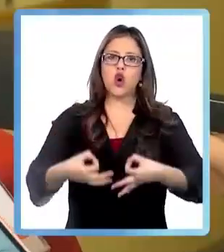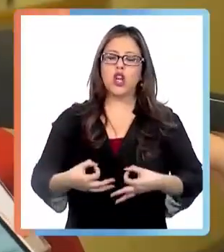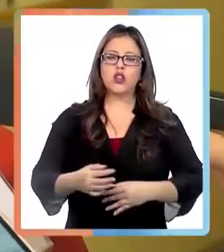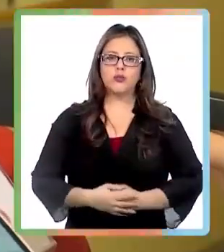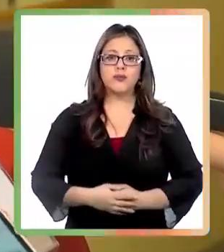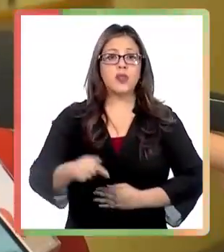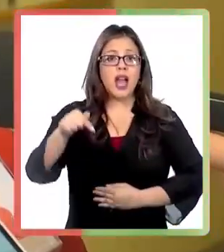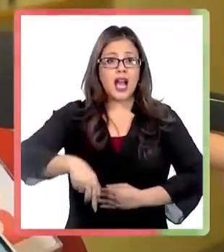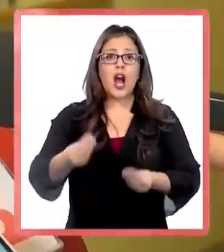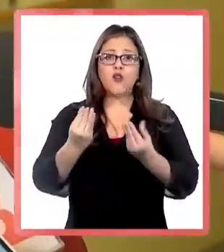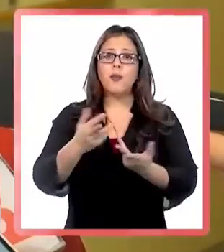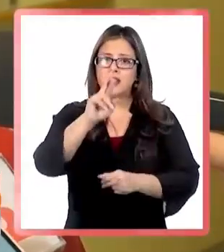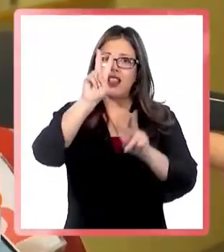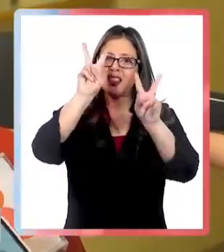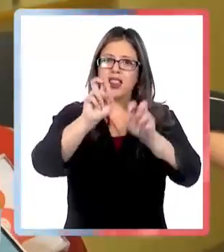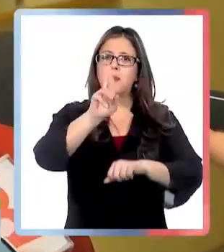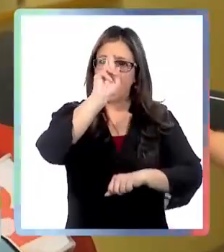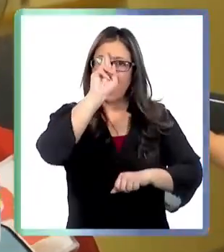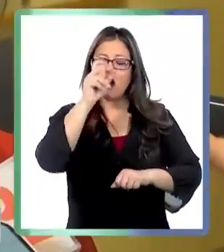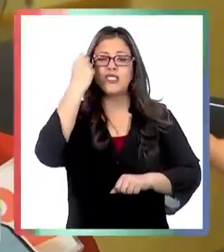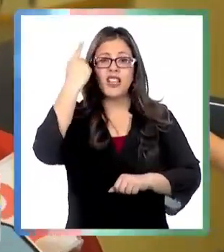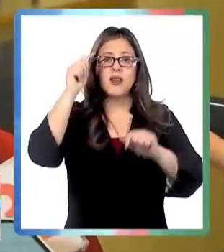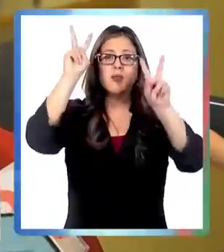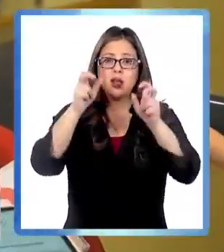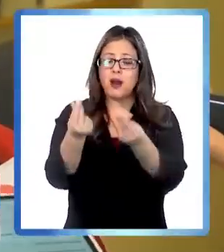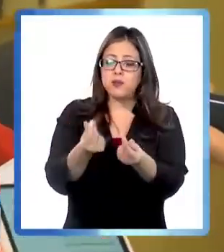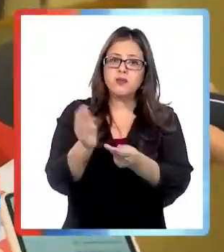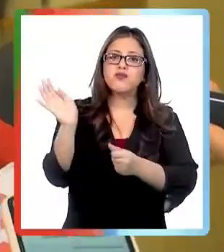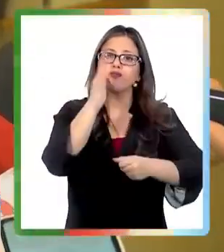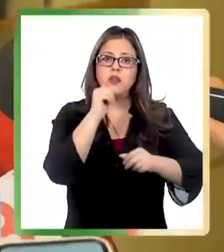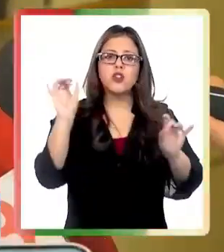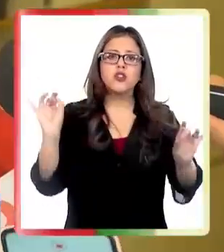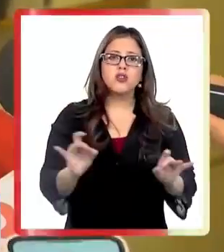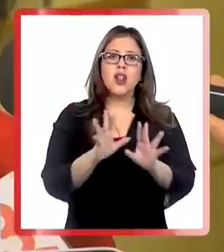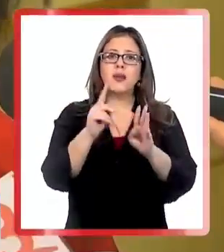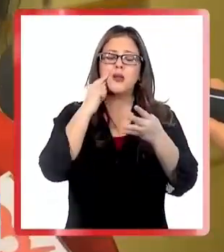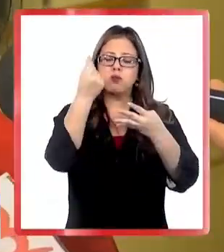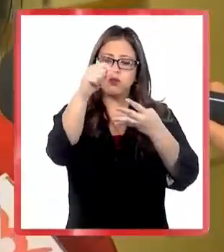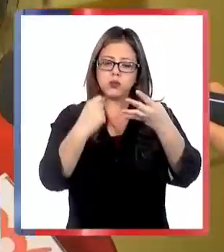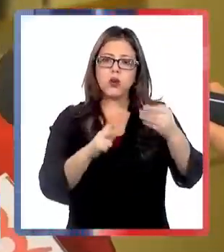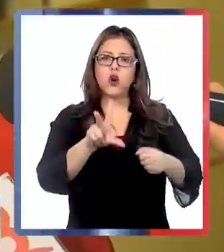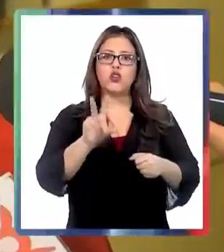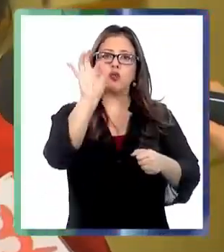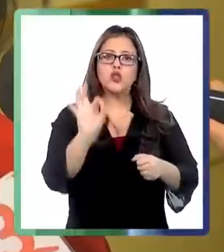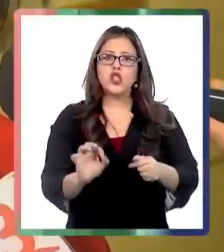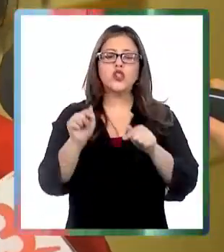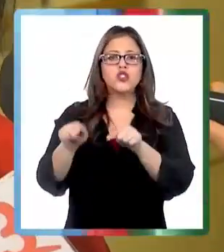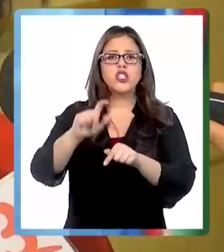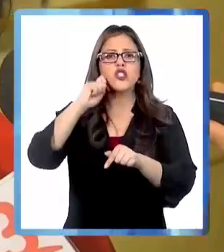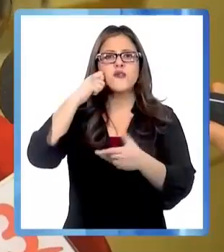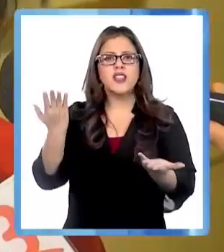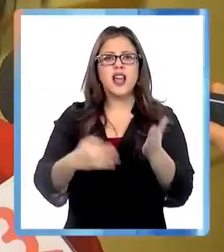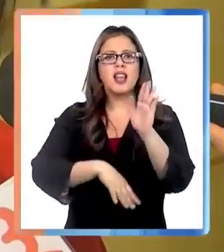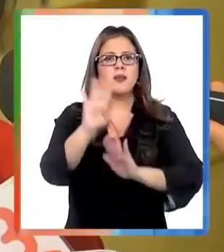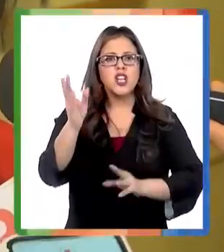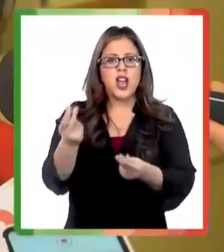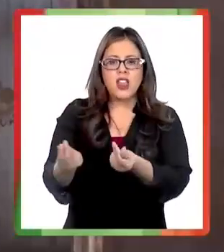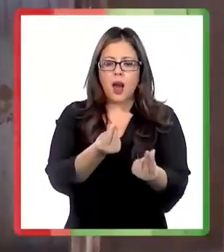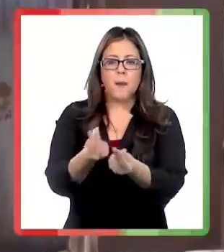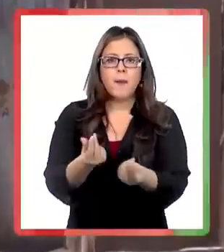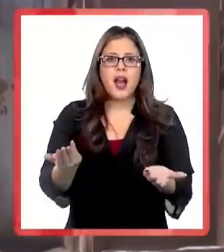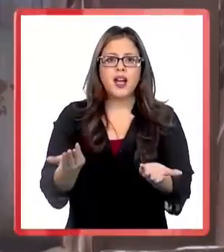raro, sabemos que los recursos no están, solo hay una rendición de un 8% y eso quiere decir que la mayoría de los dineros o está en el